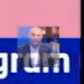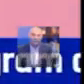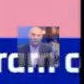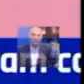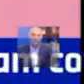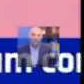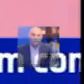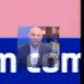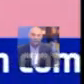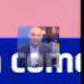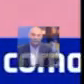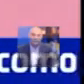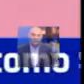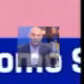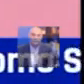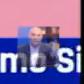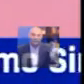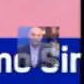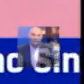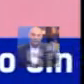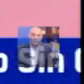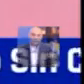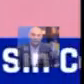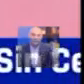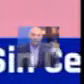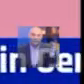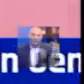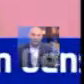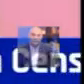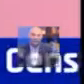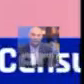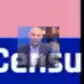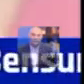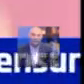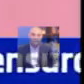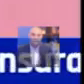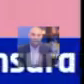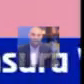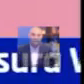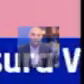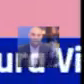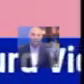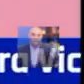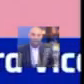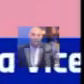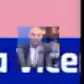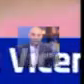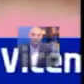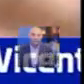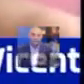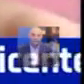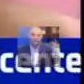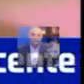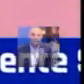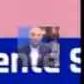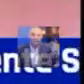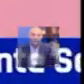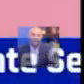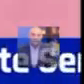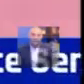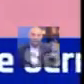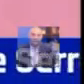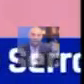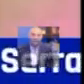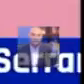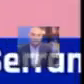tienen agenda de los ciudadanos ni de los intereses de la información periodística, ni del Pulitzer, ni nada de este estilo. Es la agenda de Estados Unidos. Te pongo